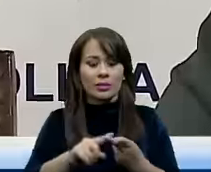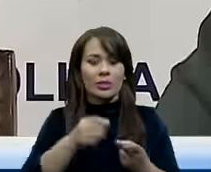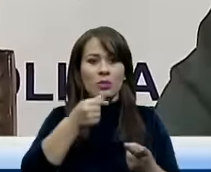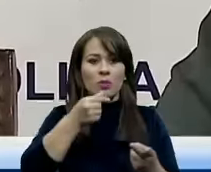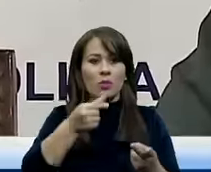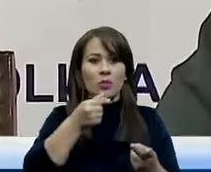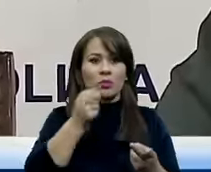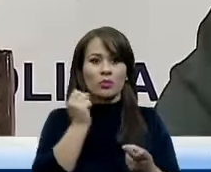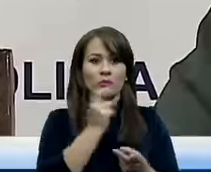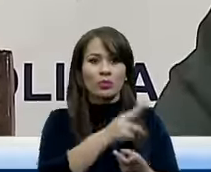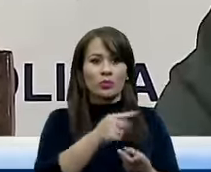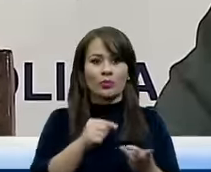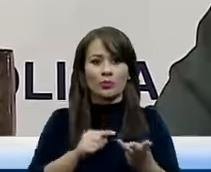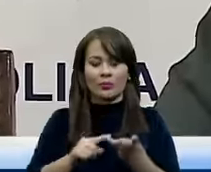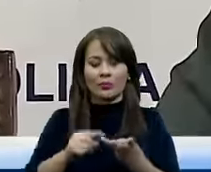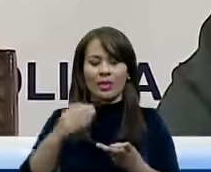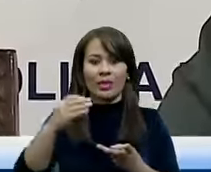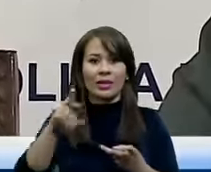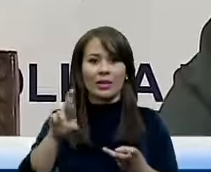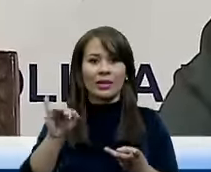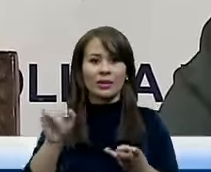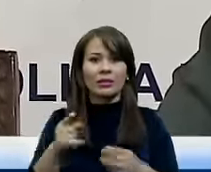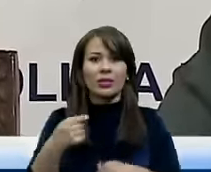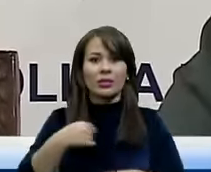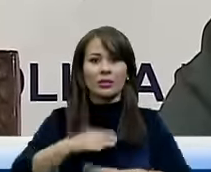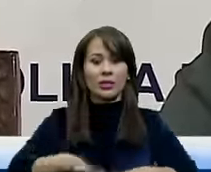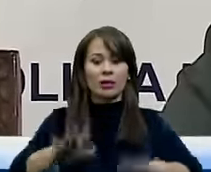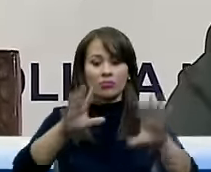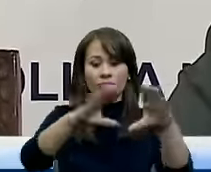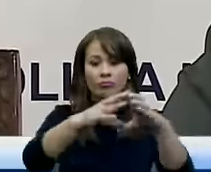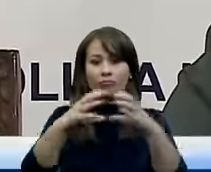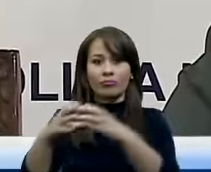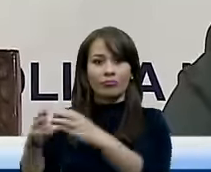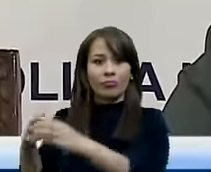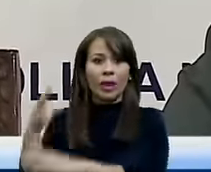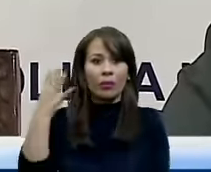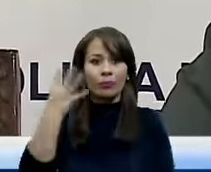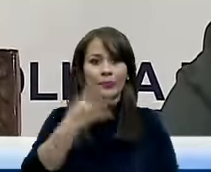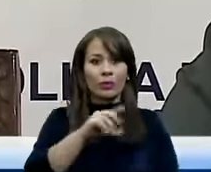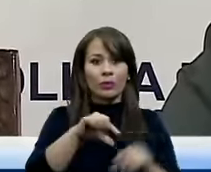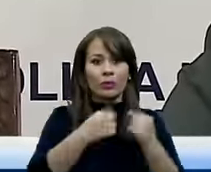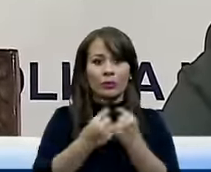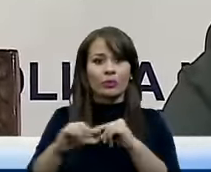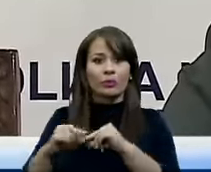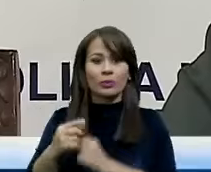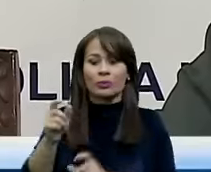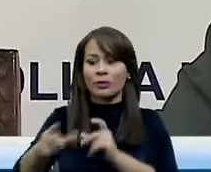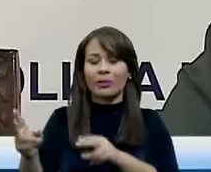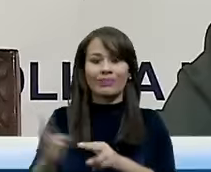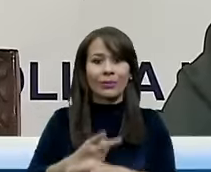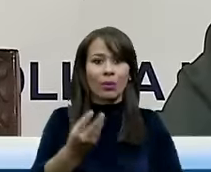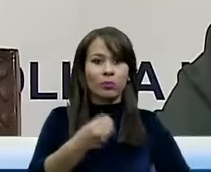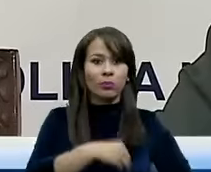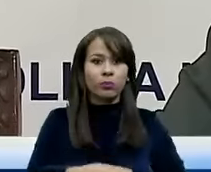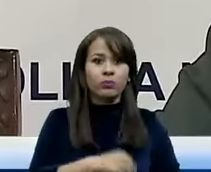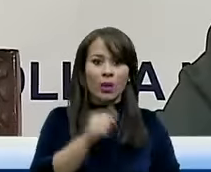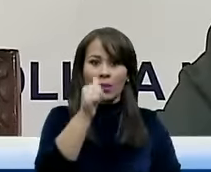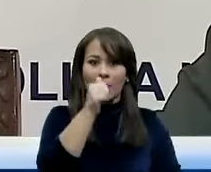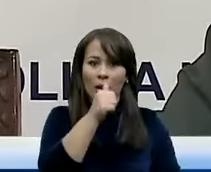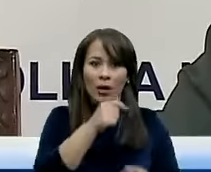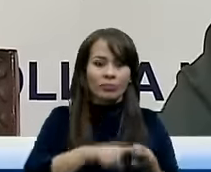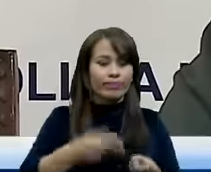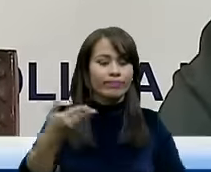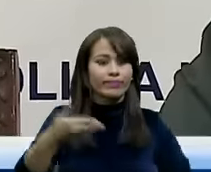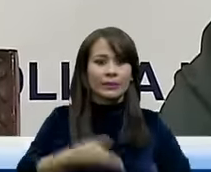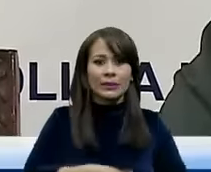la desarticulación de una banda de 4 personas que se encuentran detenidas con igual armas y vehículos incautados.